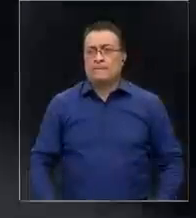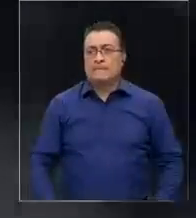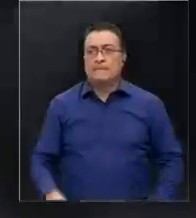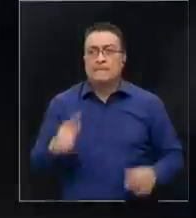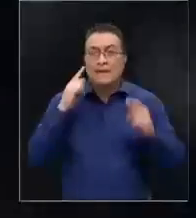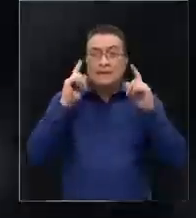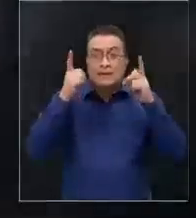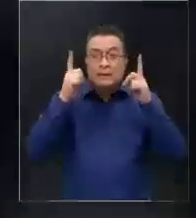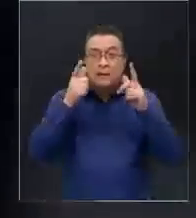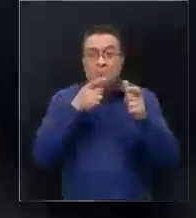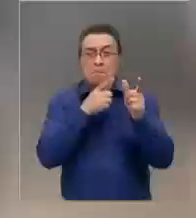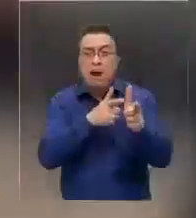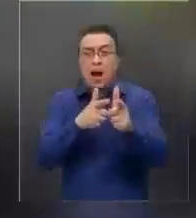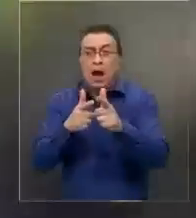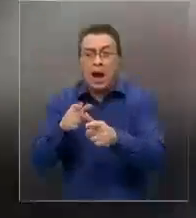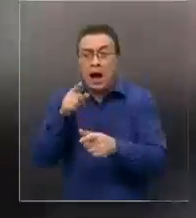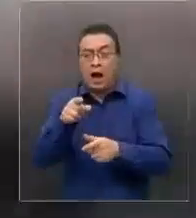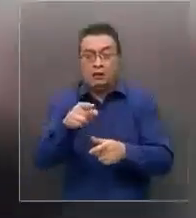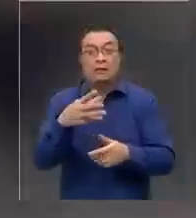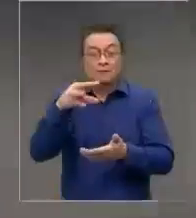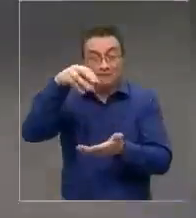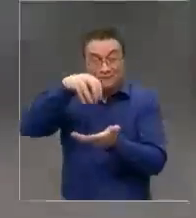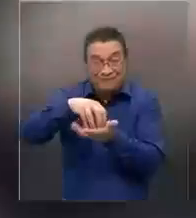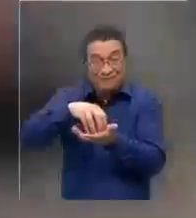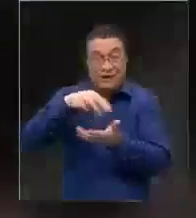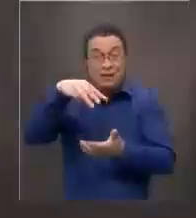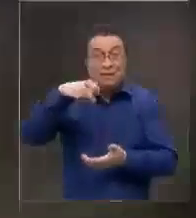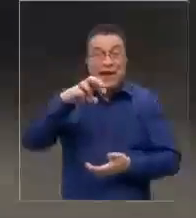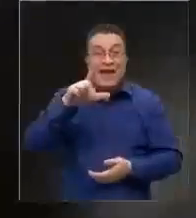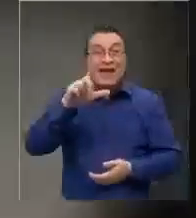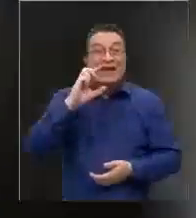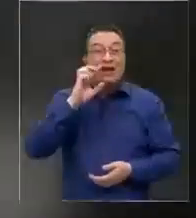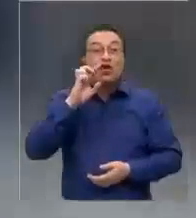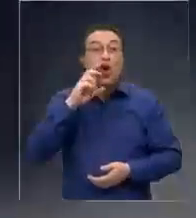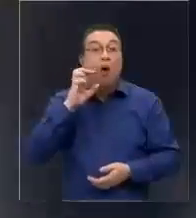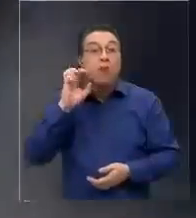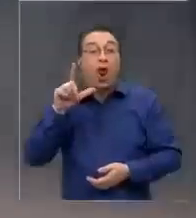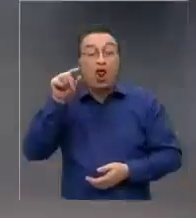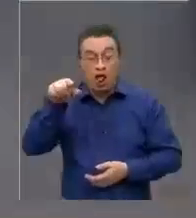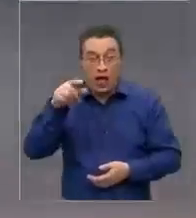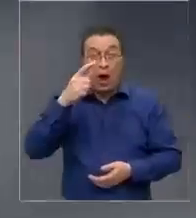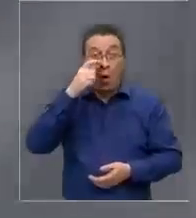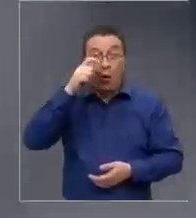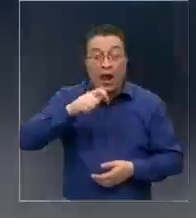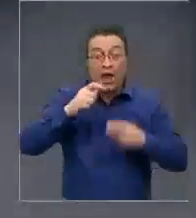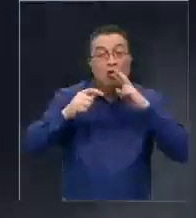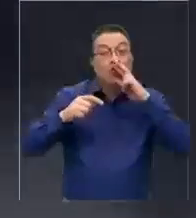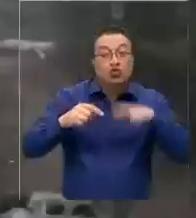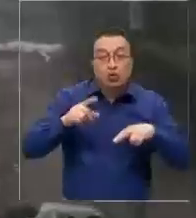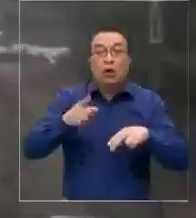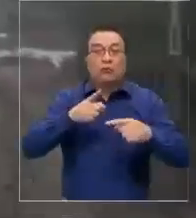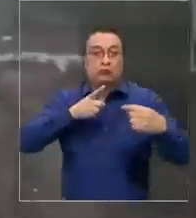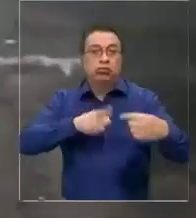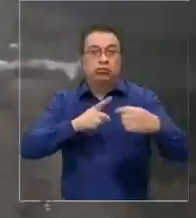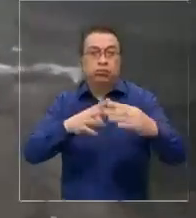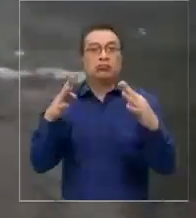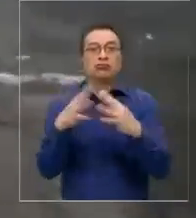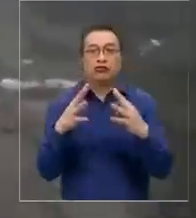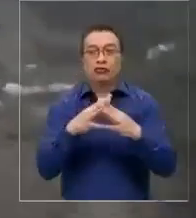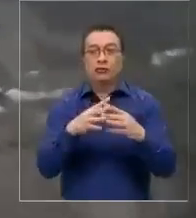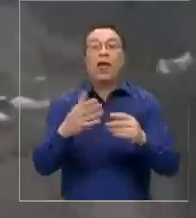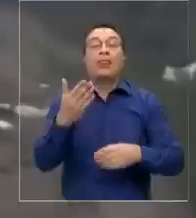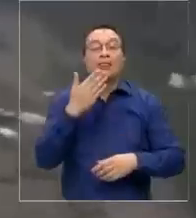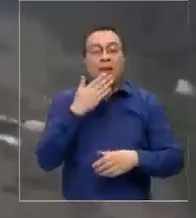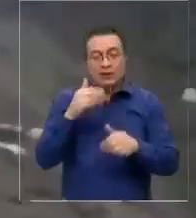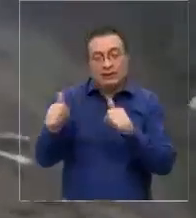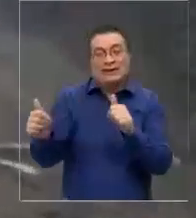Se escuchan disparos, pero los habitantes de Melitopol, al sur de Ucrania, permanecen en la calle confrontando a los soldados. Lo mismo hacen